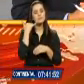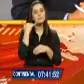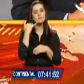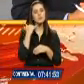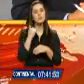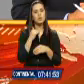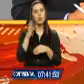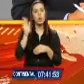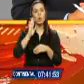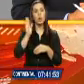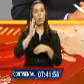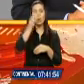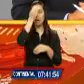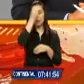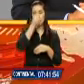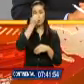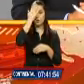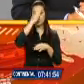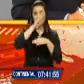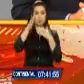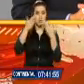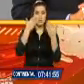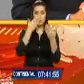Hola, buenos días a todos.